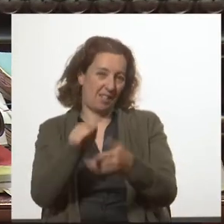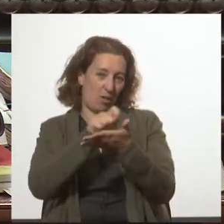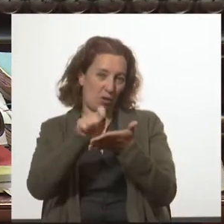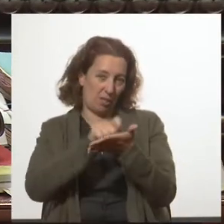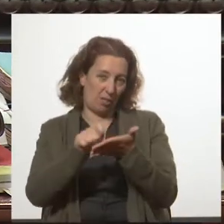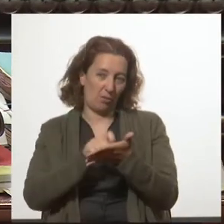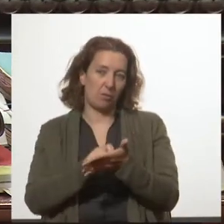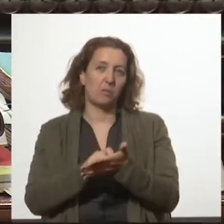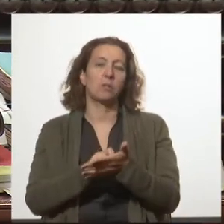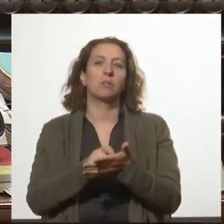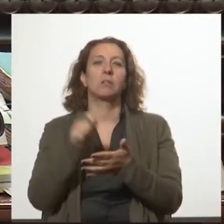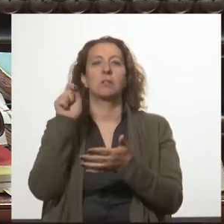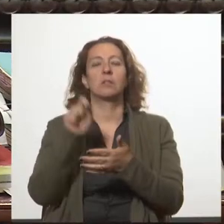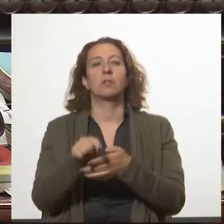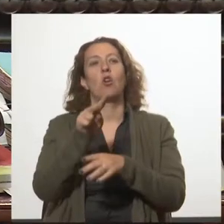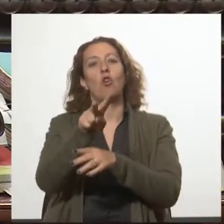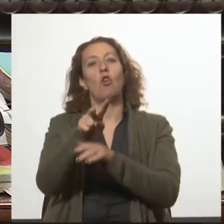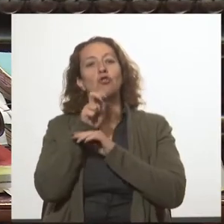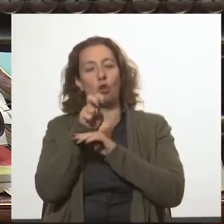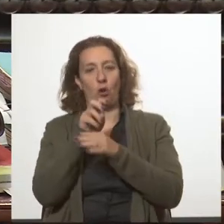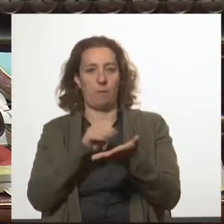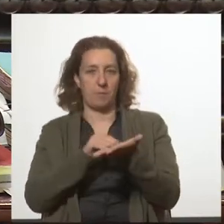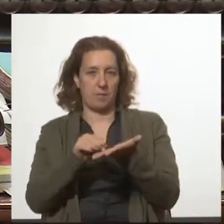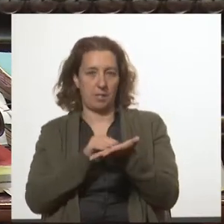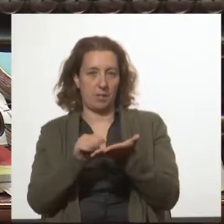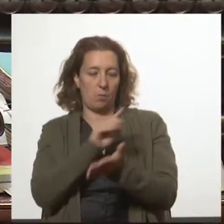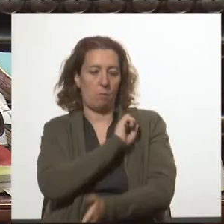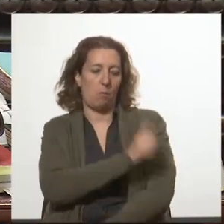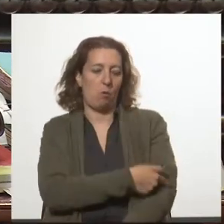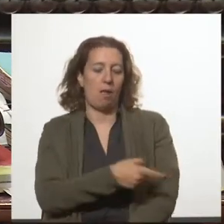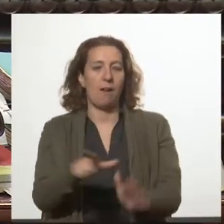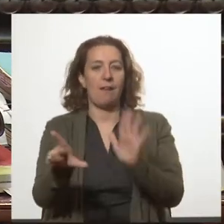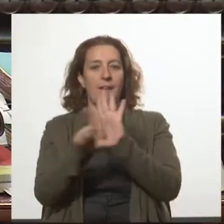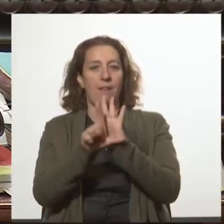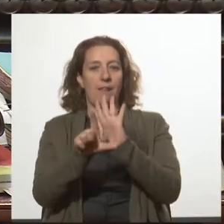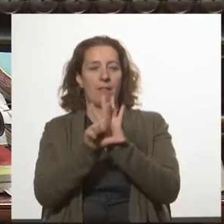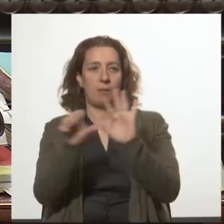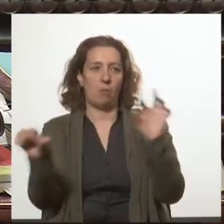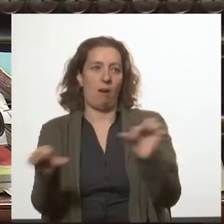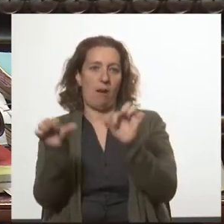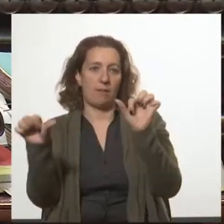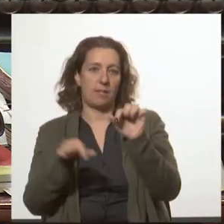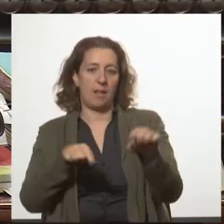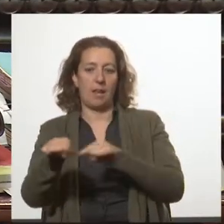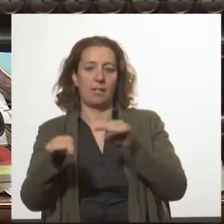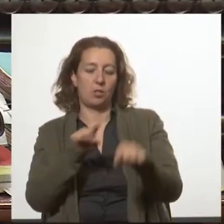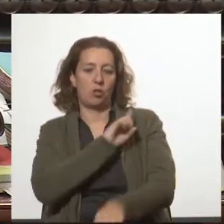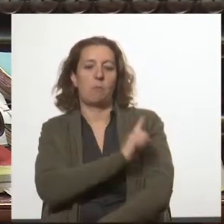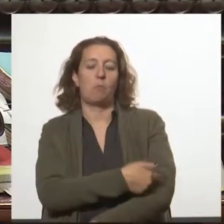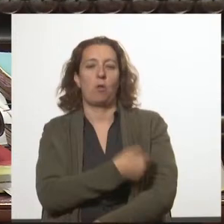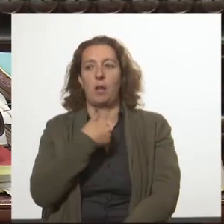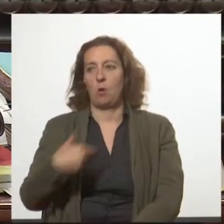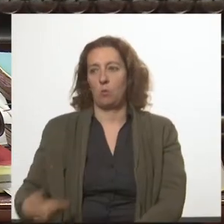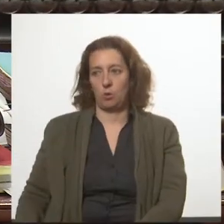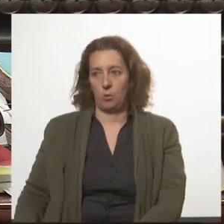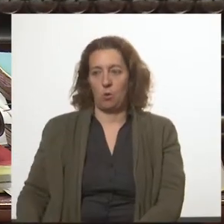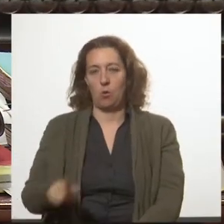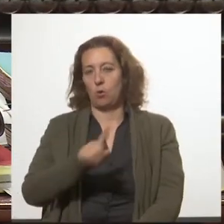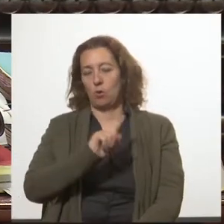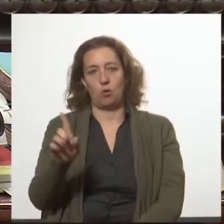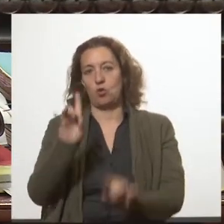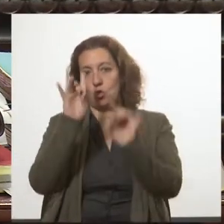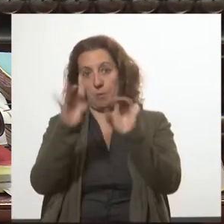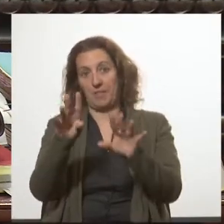del control administrativo que el poder legislativo hace de la gestión del poder ejecutivo y no sólo en la cuestión